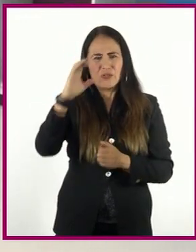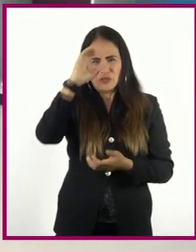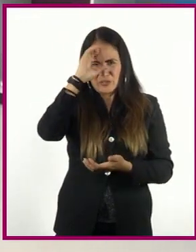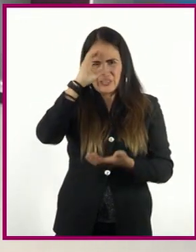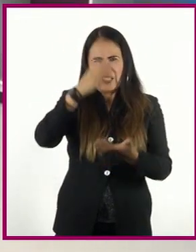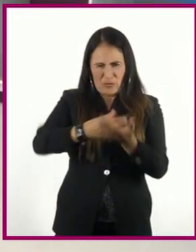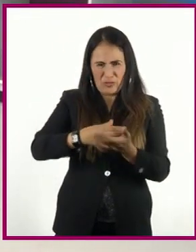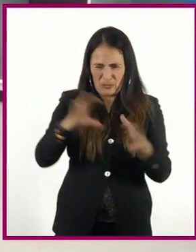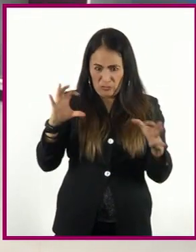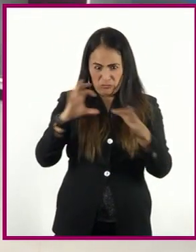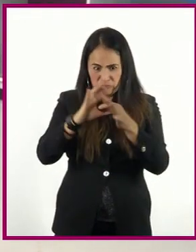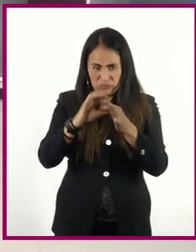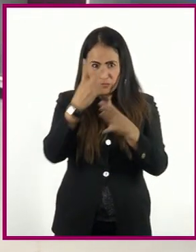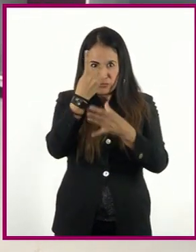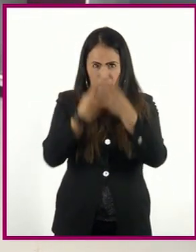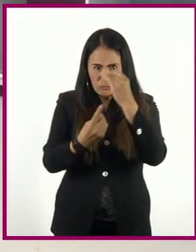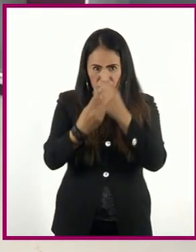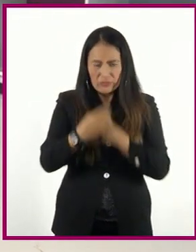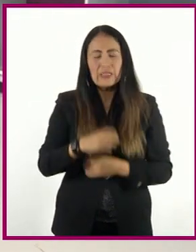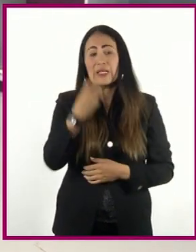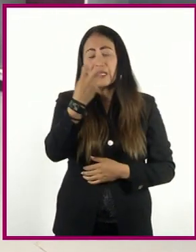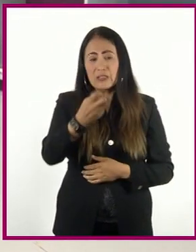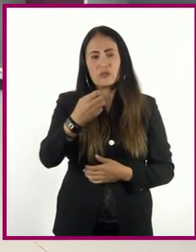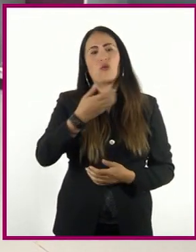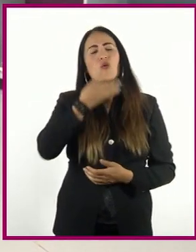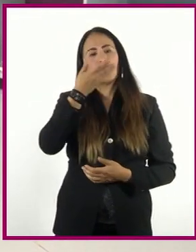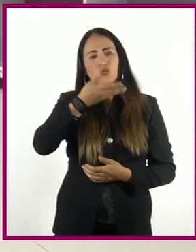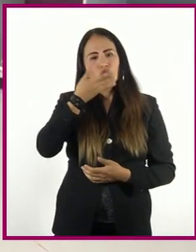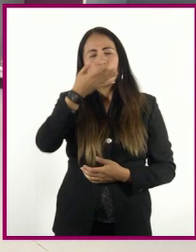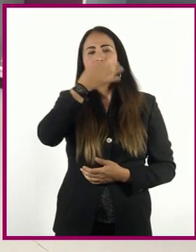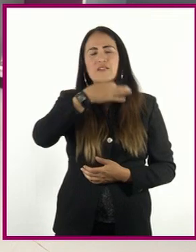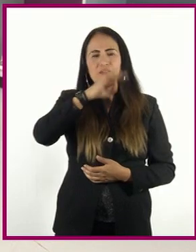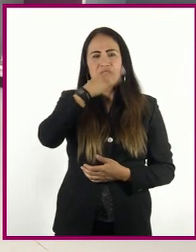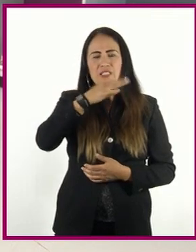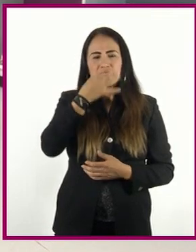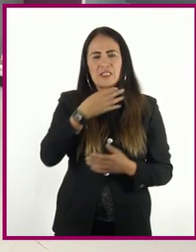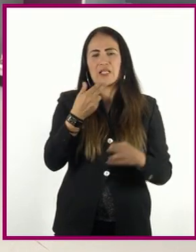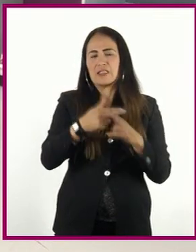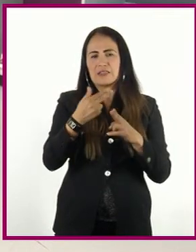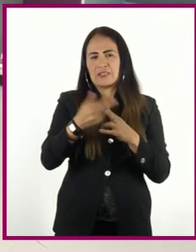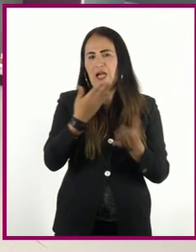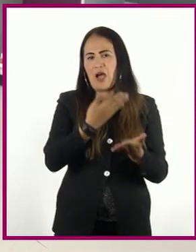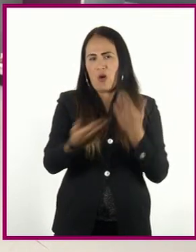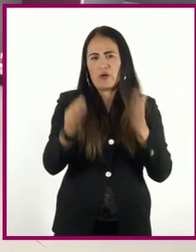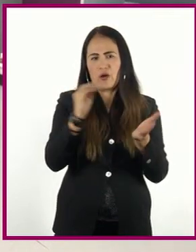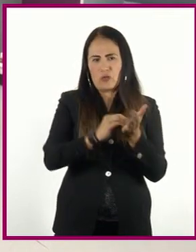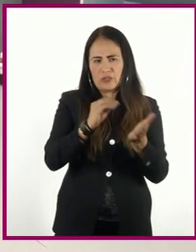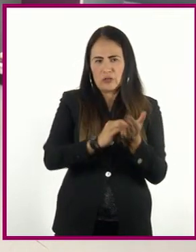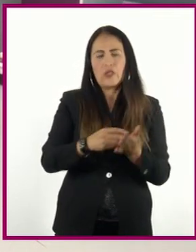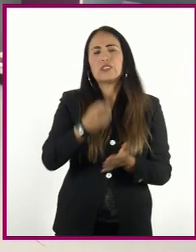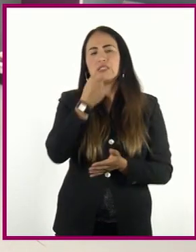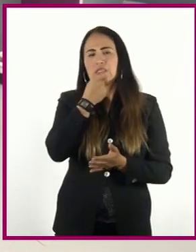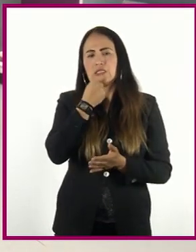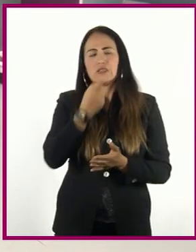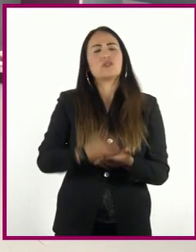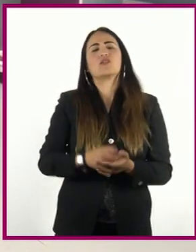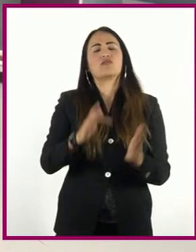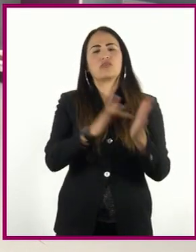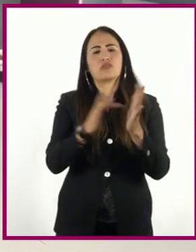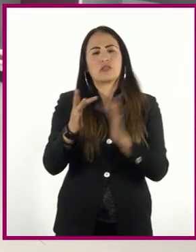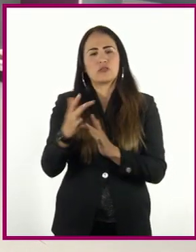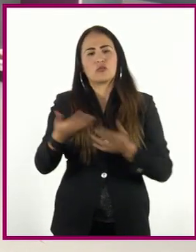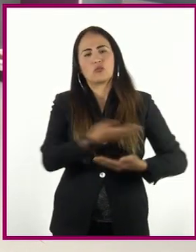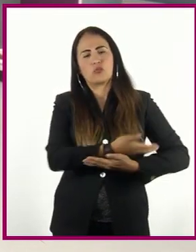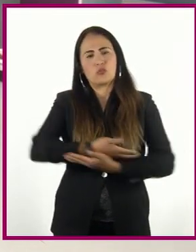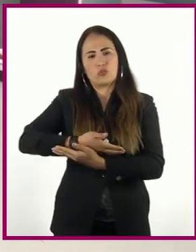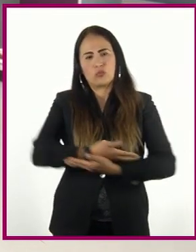comentado, muchas de las tradiciones y festividades que conservamos, como el Día de la Candelaria o de la Santa Cruz, se